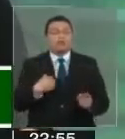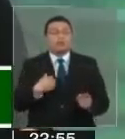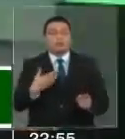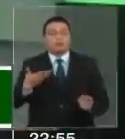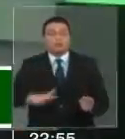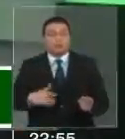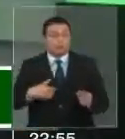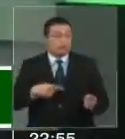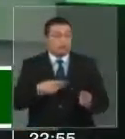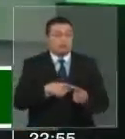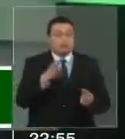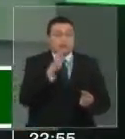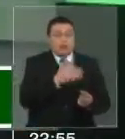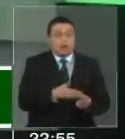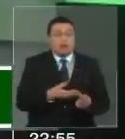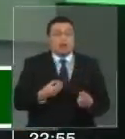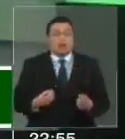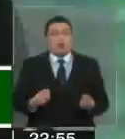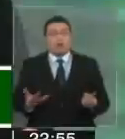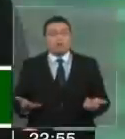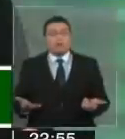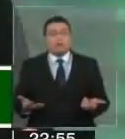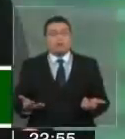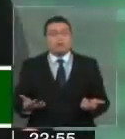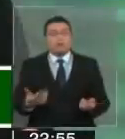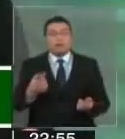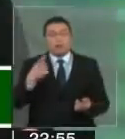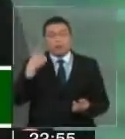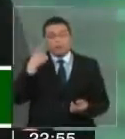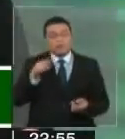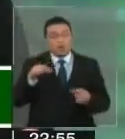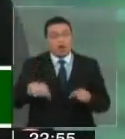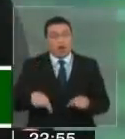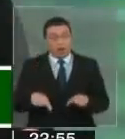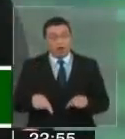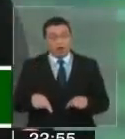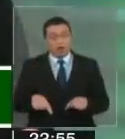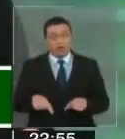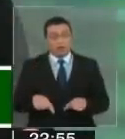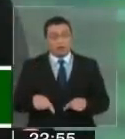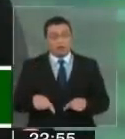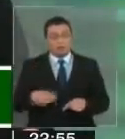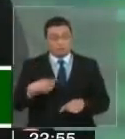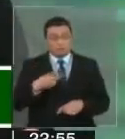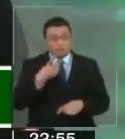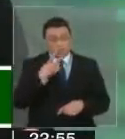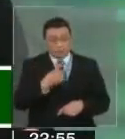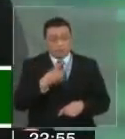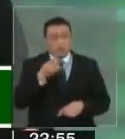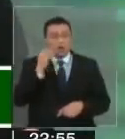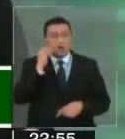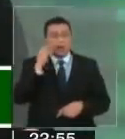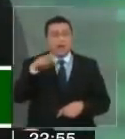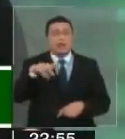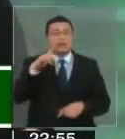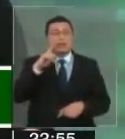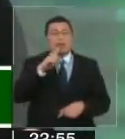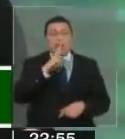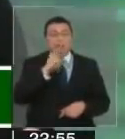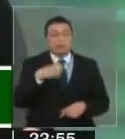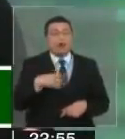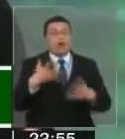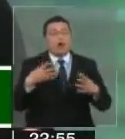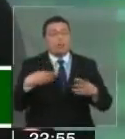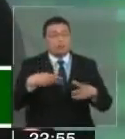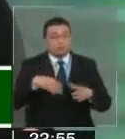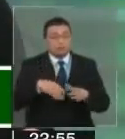con el Tommy si yo no estoy. Pero ahora veo a mi nieta, cómo ella se ha ido